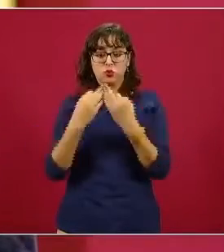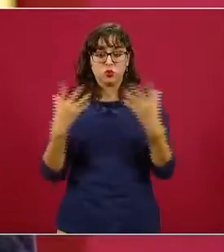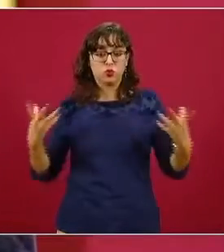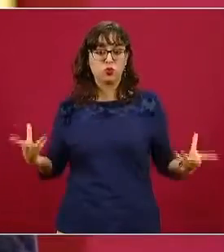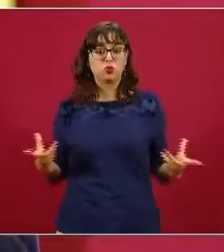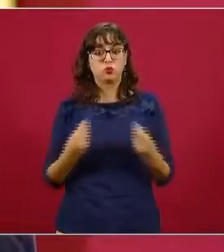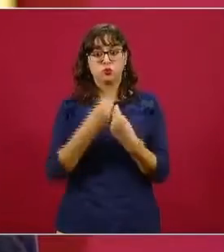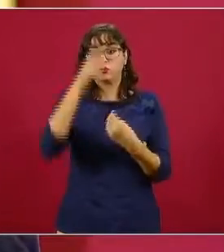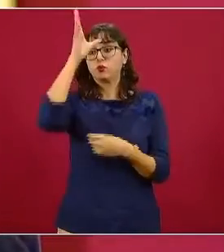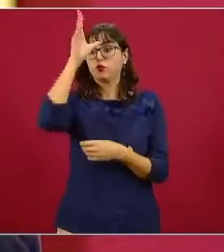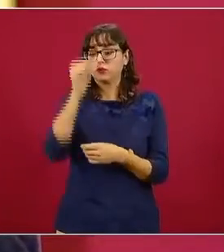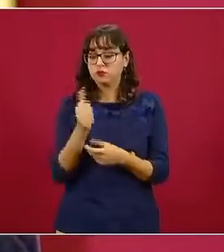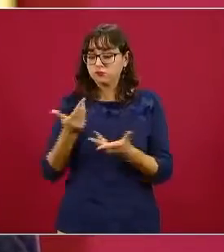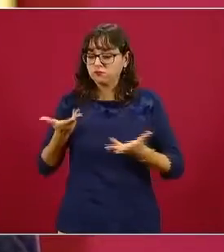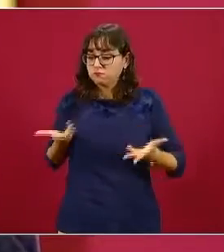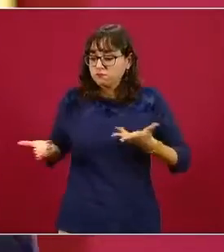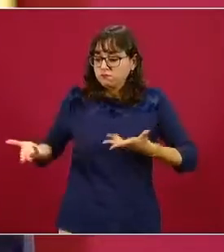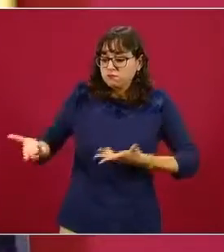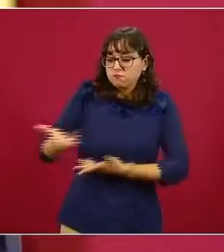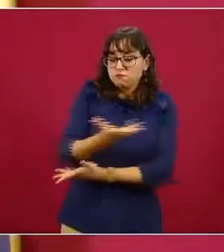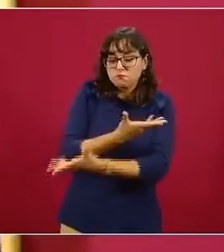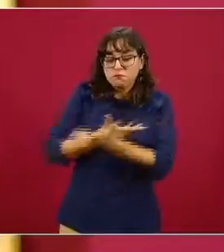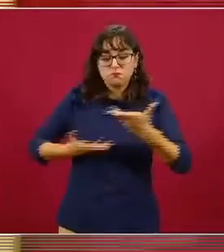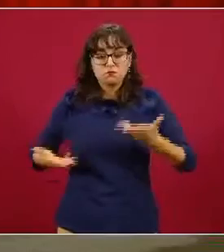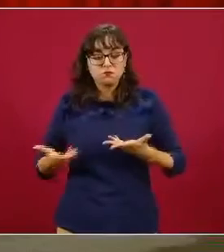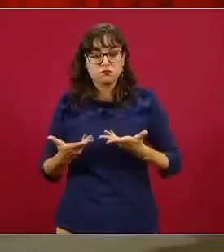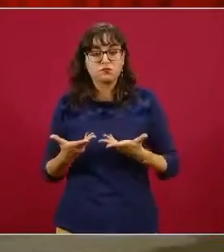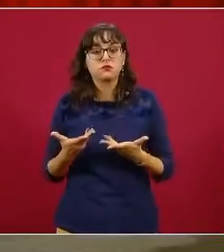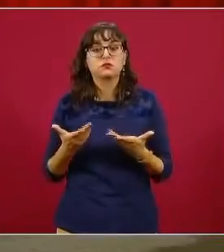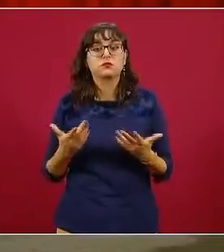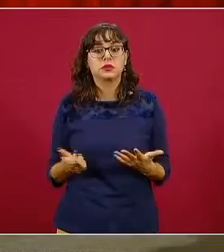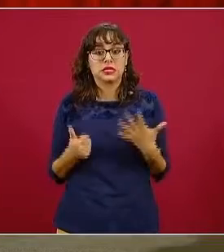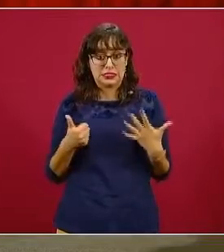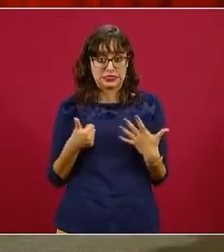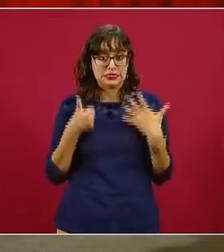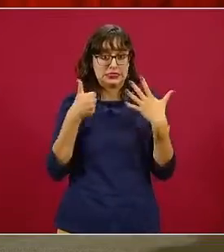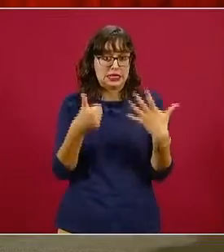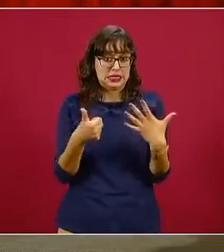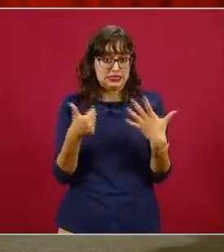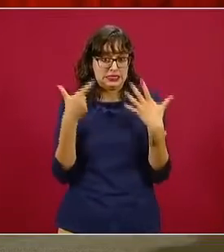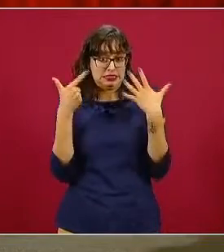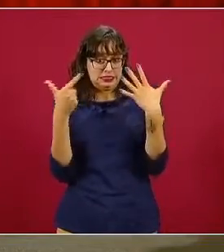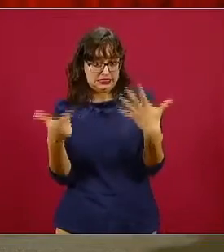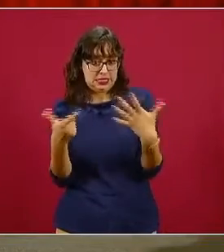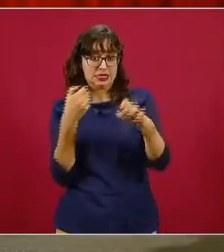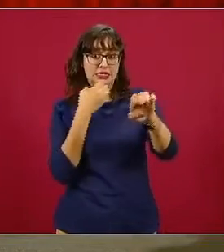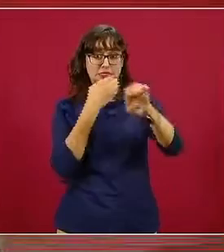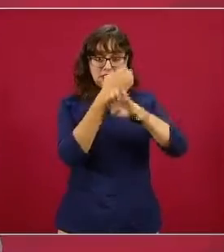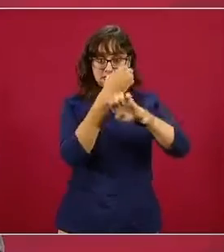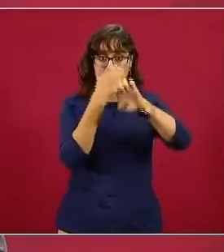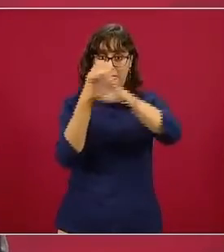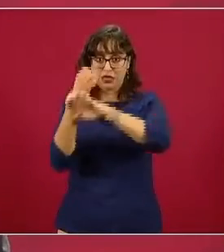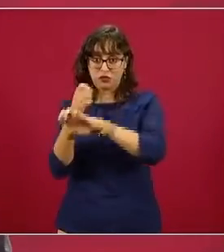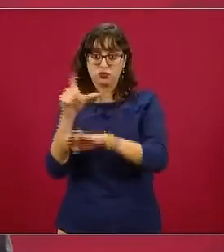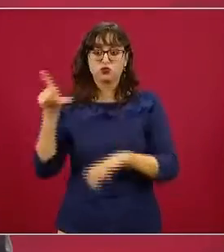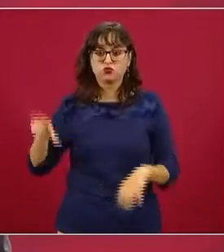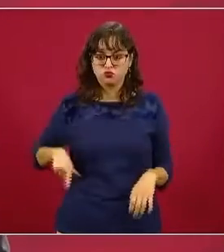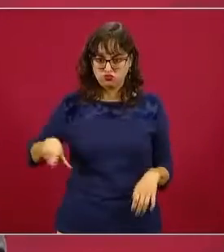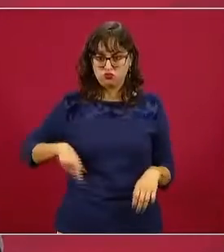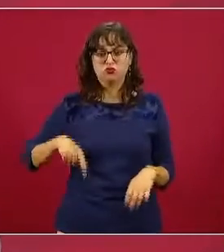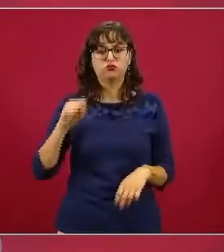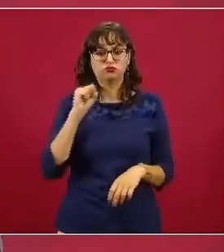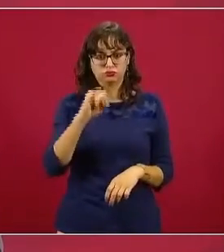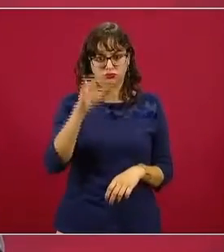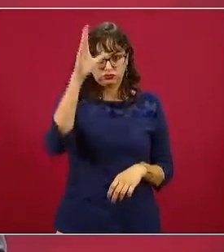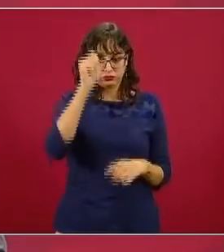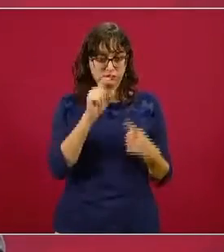de servicios en el que participaron esas 6 o 7 con la Ciudad de México, gobiernos estatales,